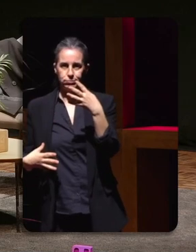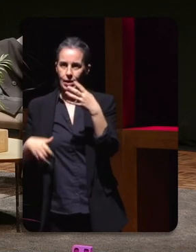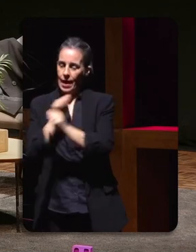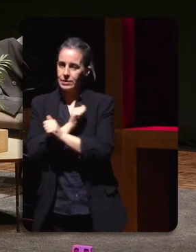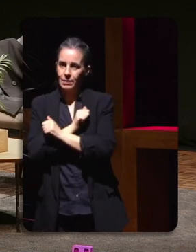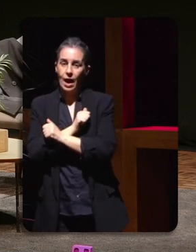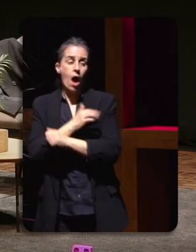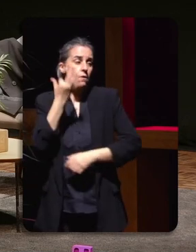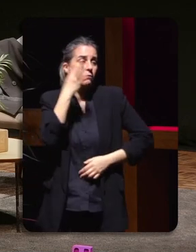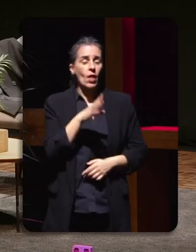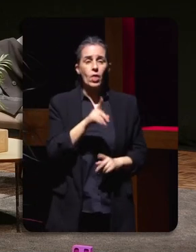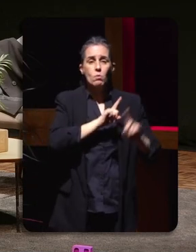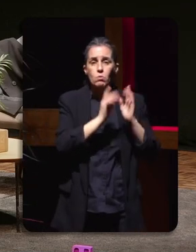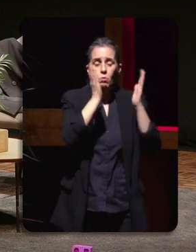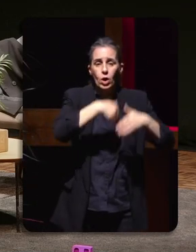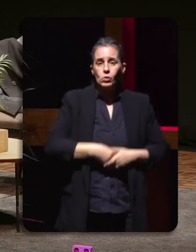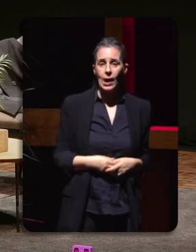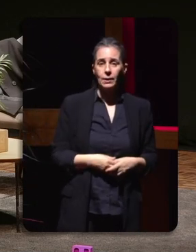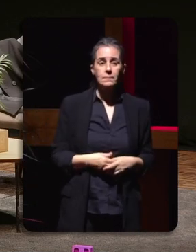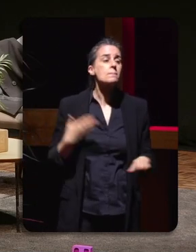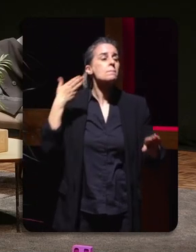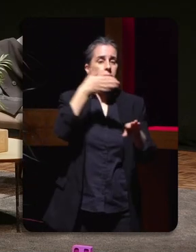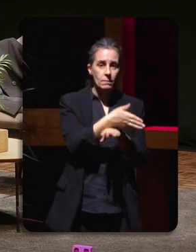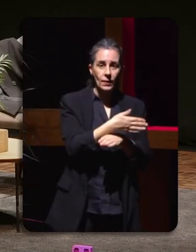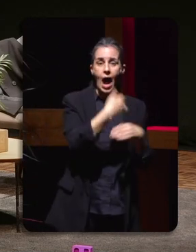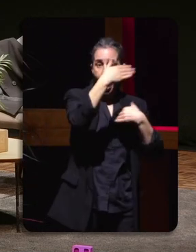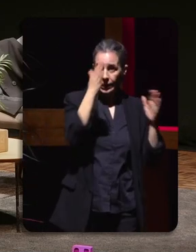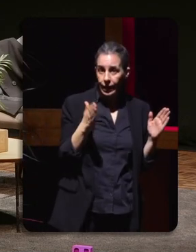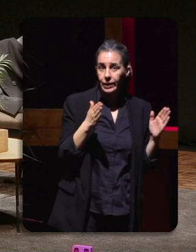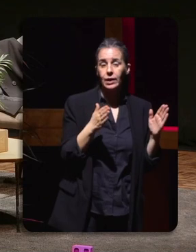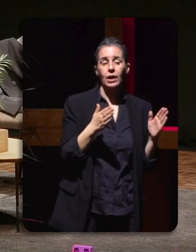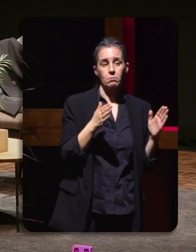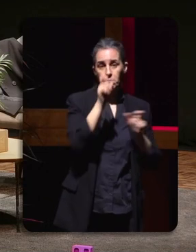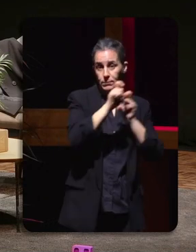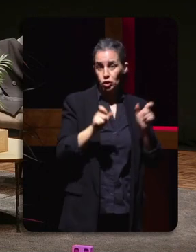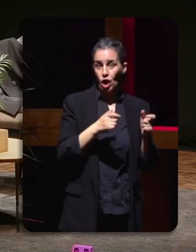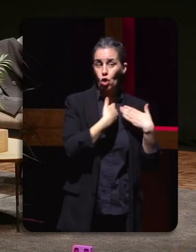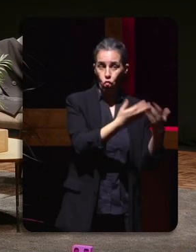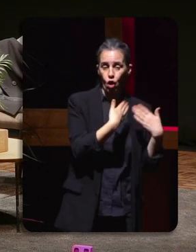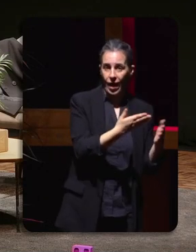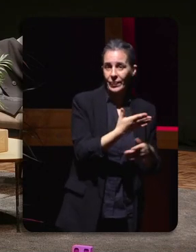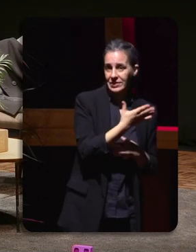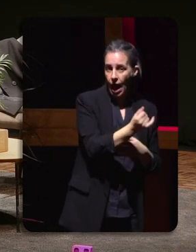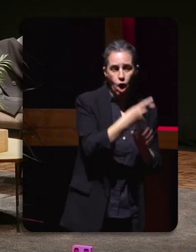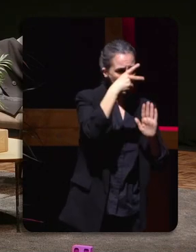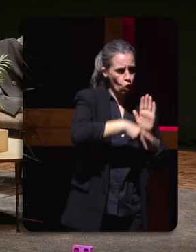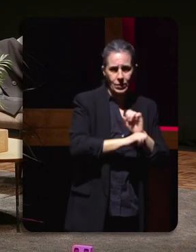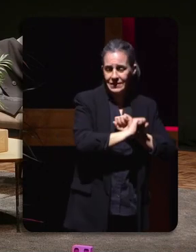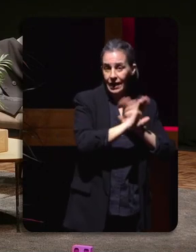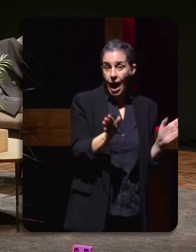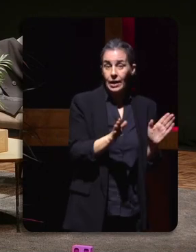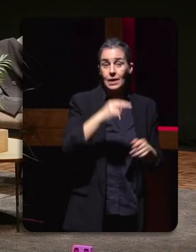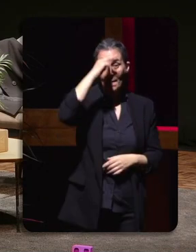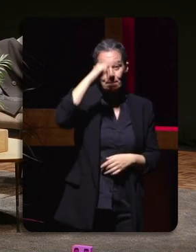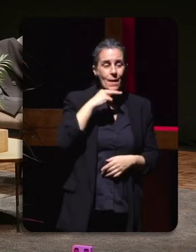y no ningún problema o sea te atienden están los donantes están las reglas claras Y desde luego un padre no